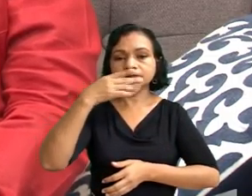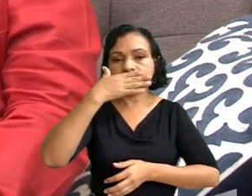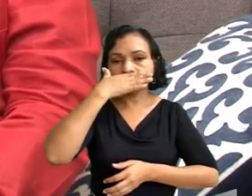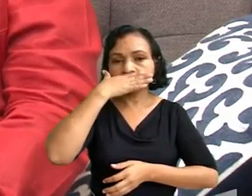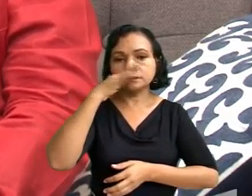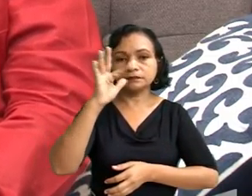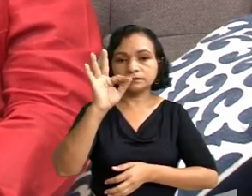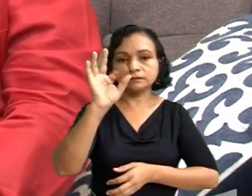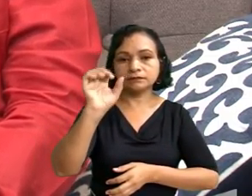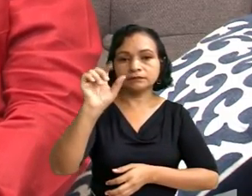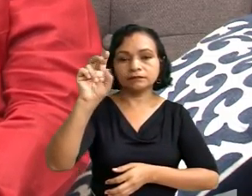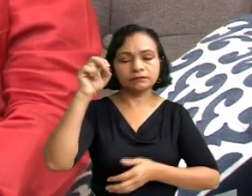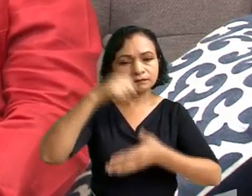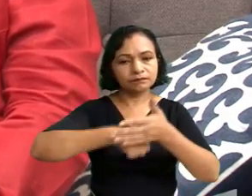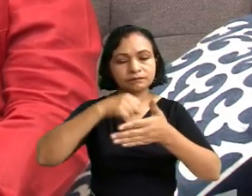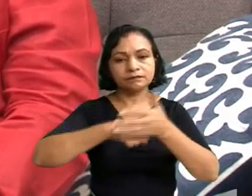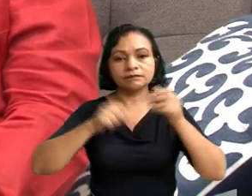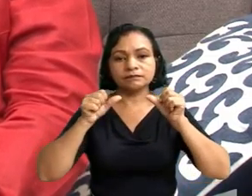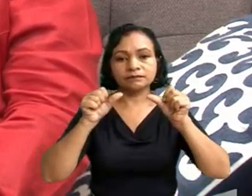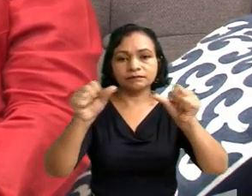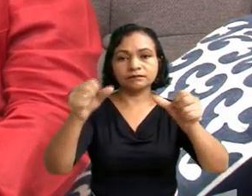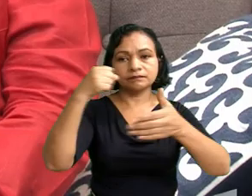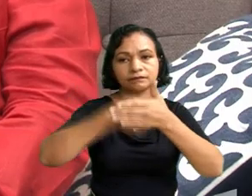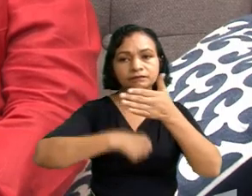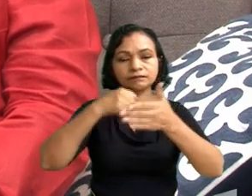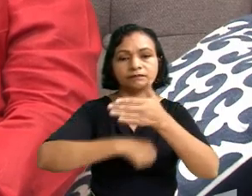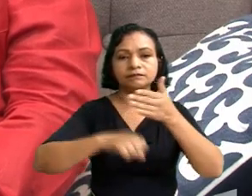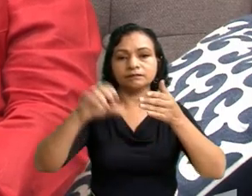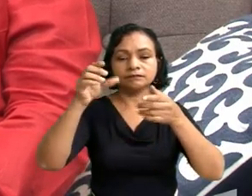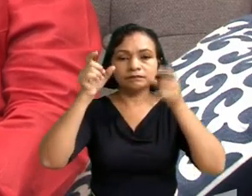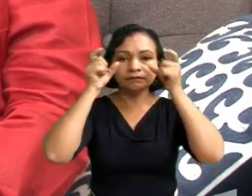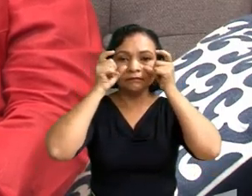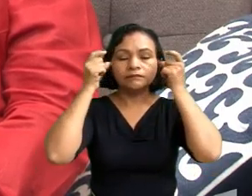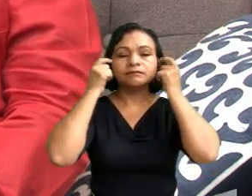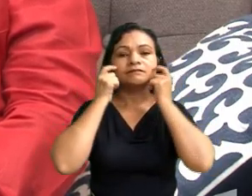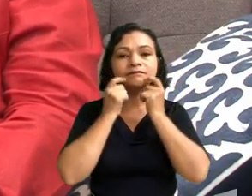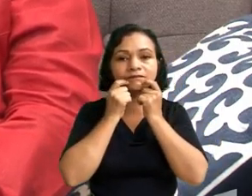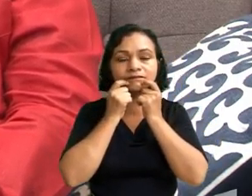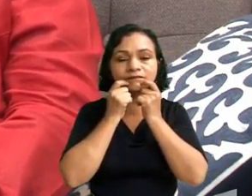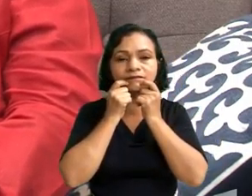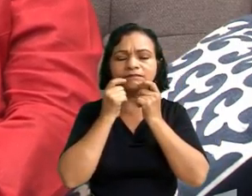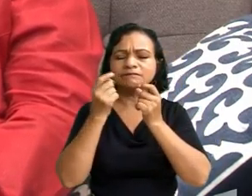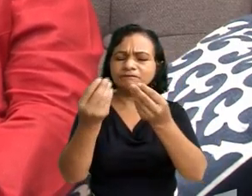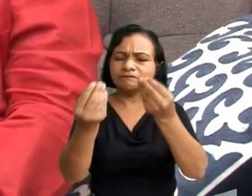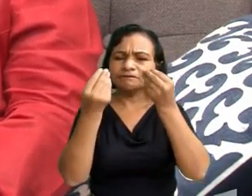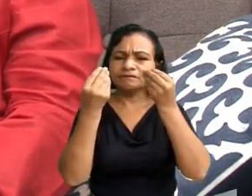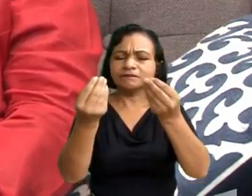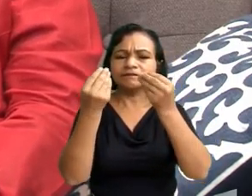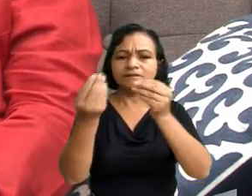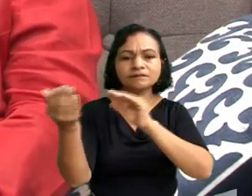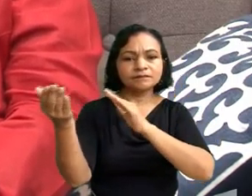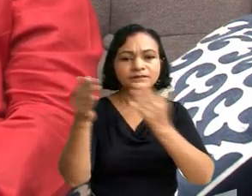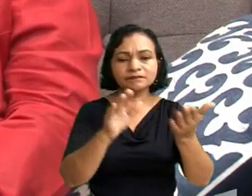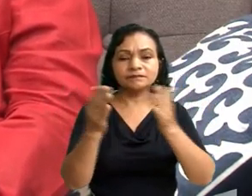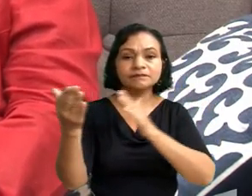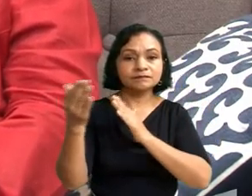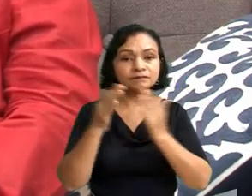va a seguir luchando por eso lucho carlos por eso usar unos miles de héroes y mártires